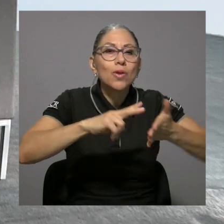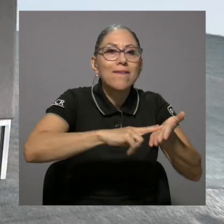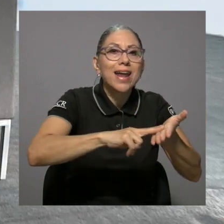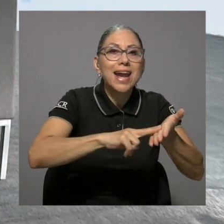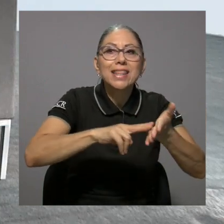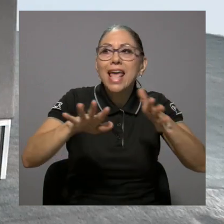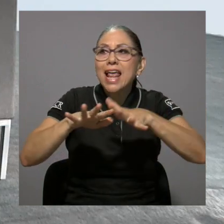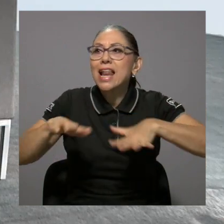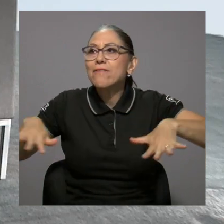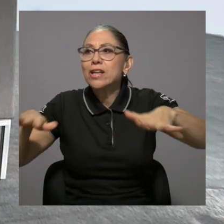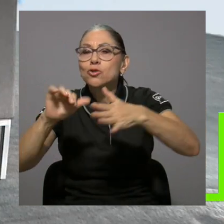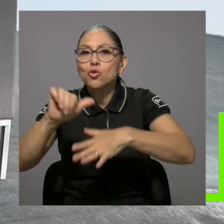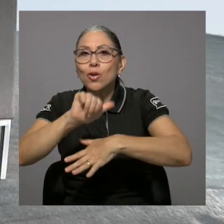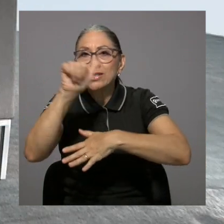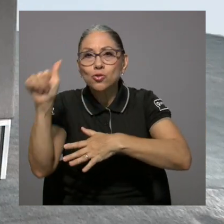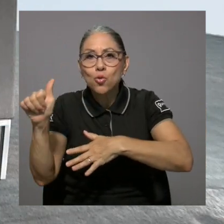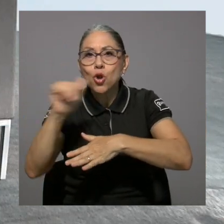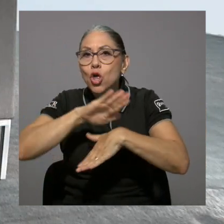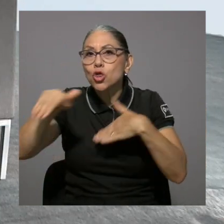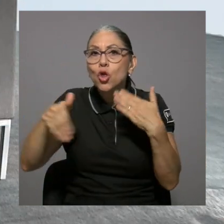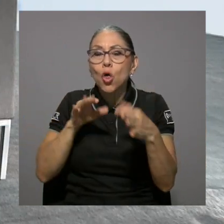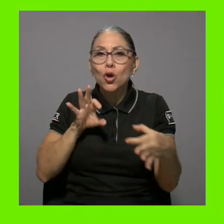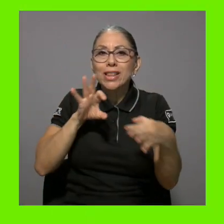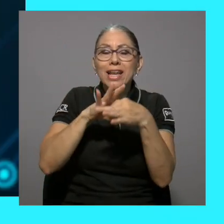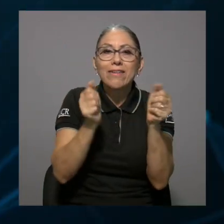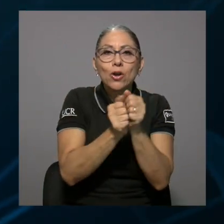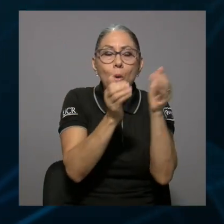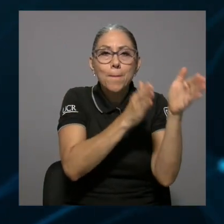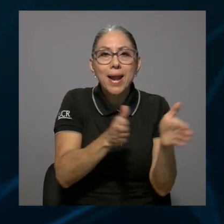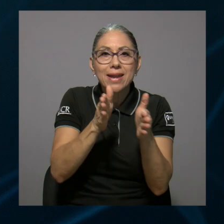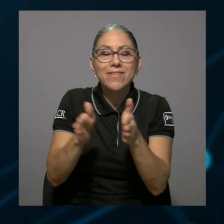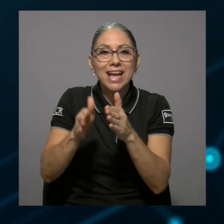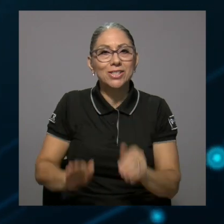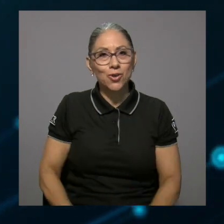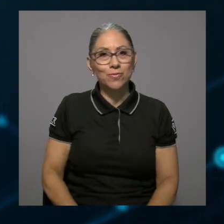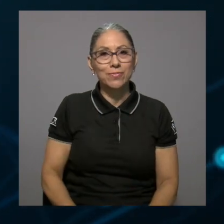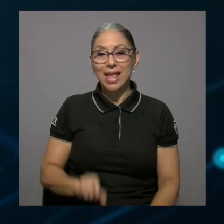infraestructura azul, todo lo que tiene que ver con planificación.